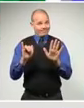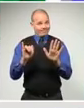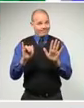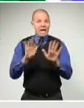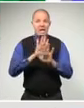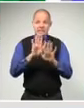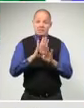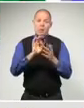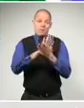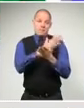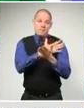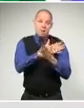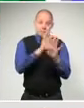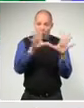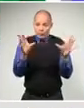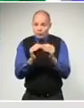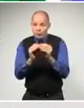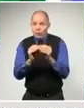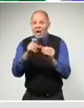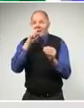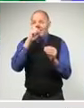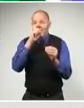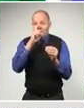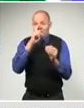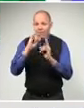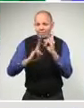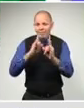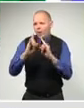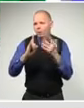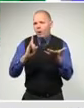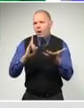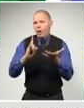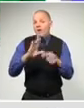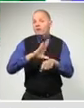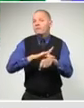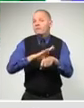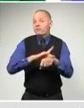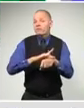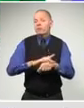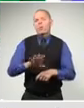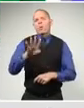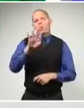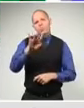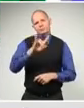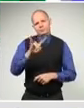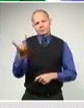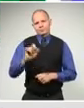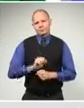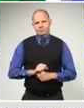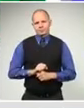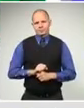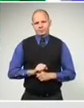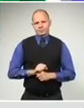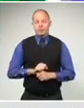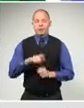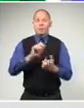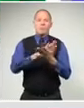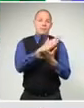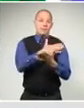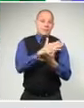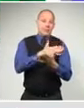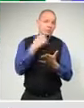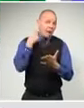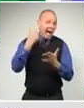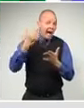499 lactantes menores de 1 año que se han diagnosticado en Cuba con COVID-19. De